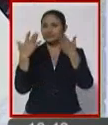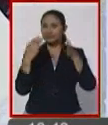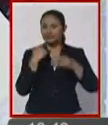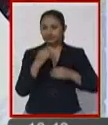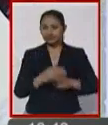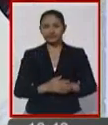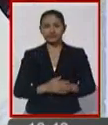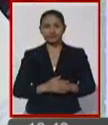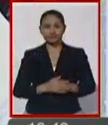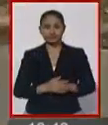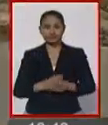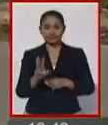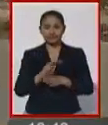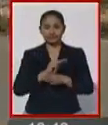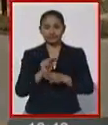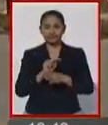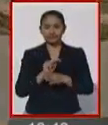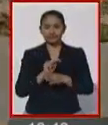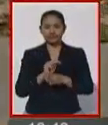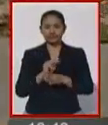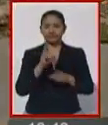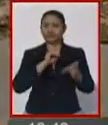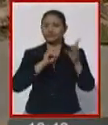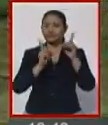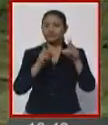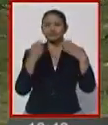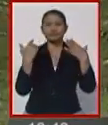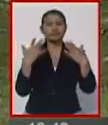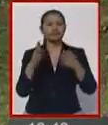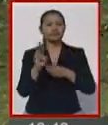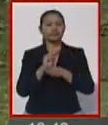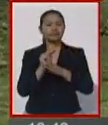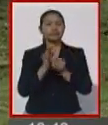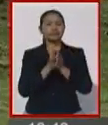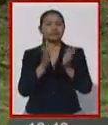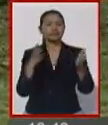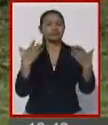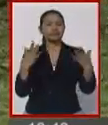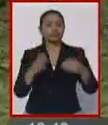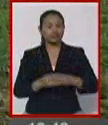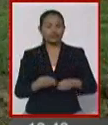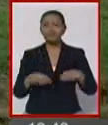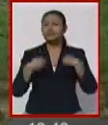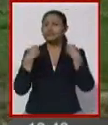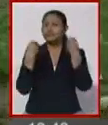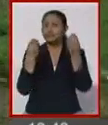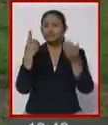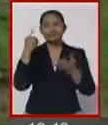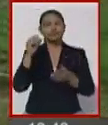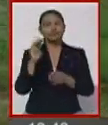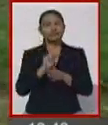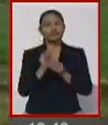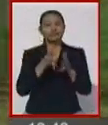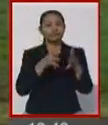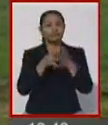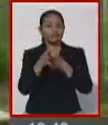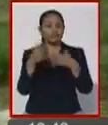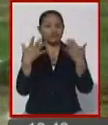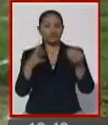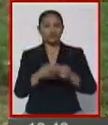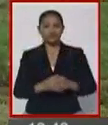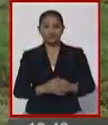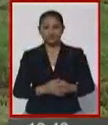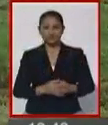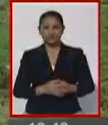ya elevaron, creo, al Ministerio de Deporte, al Ministerio Público, ya metieron la querella y creo que al Ministerio de Transparencia también. ¿Contra quién la